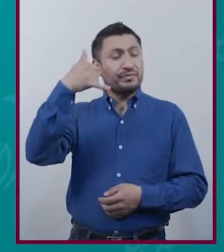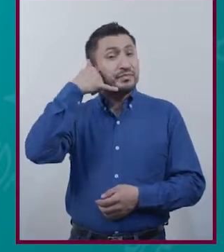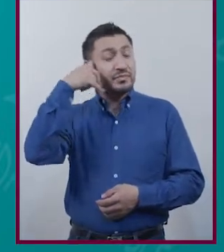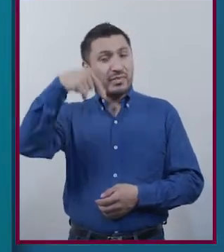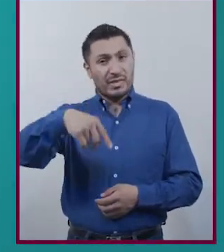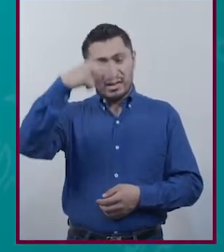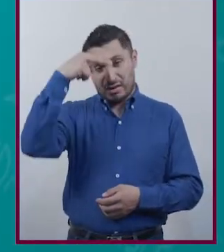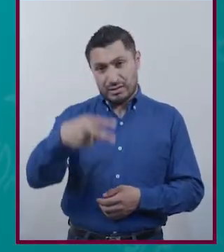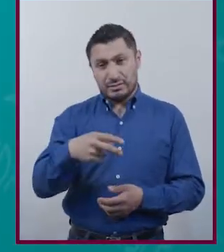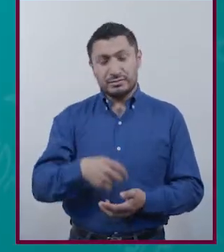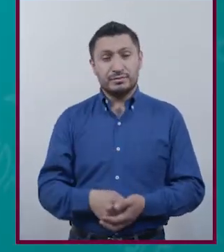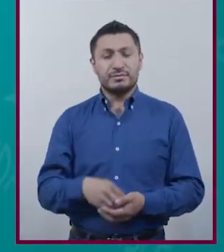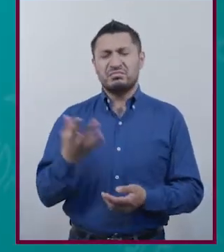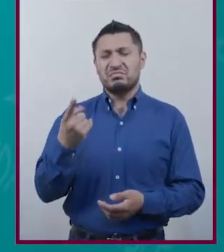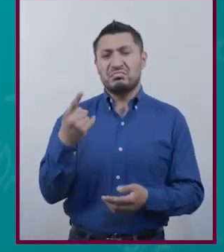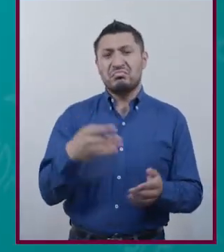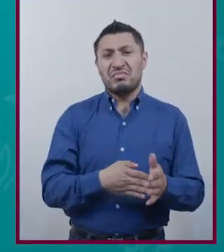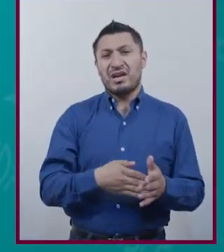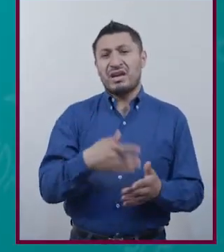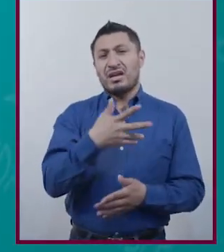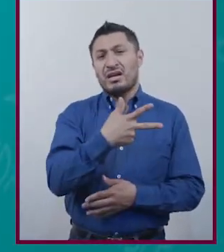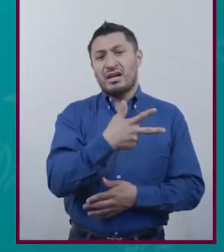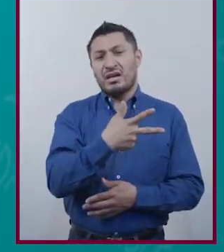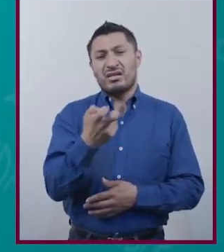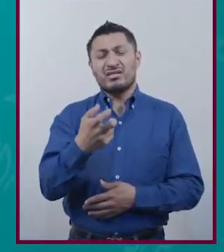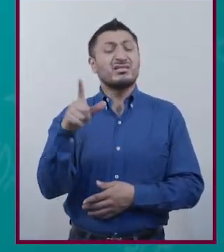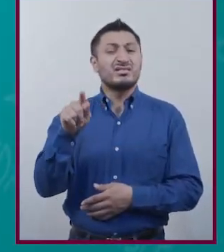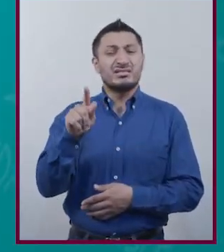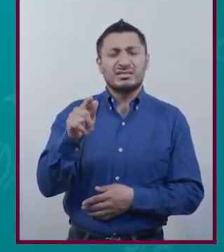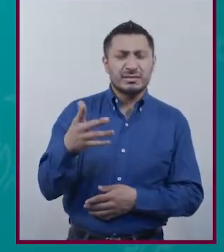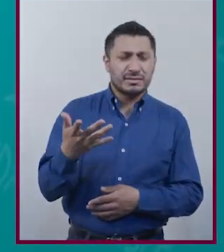en México? Como en 1870.